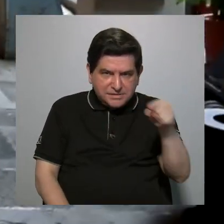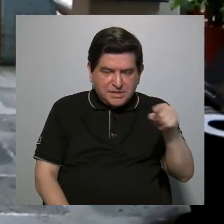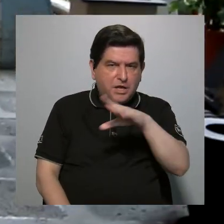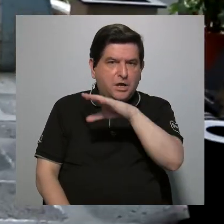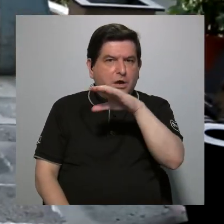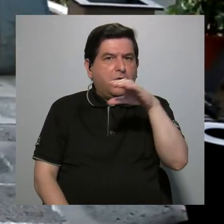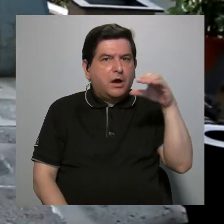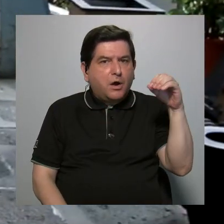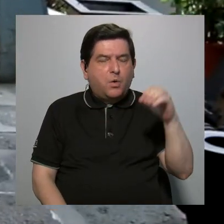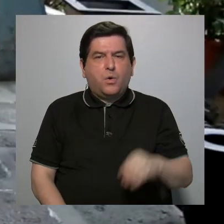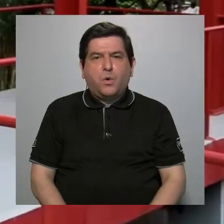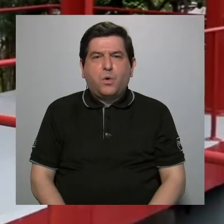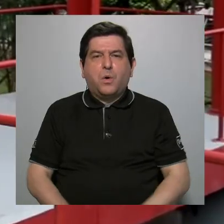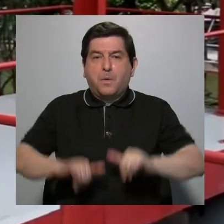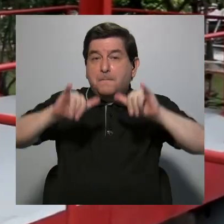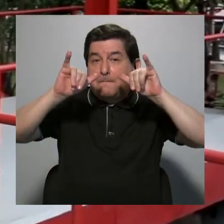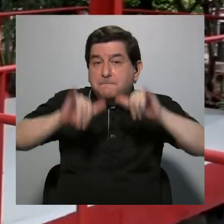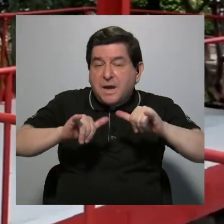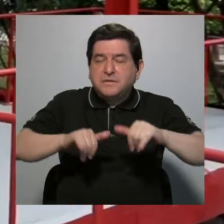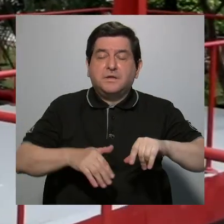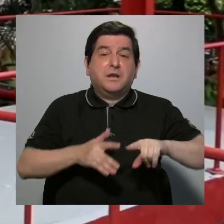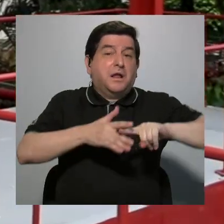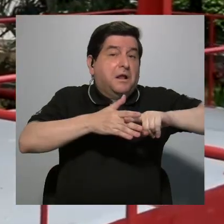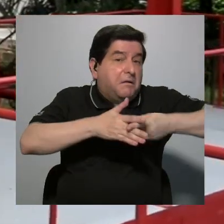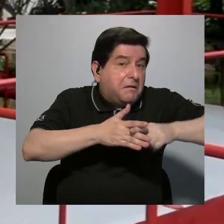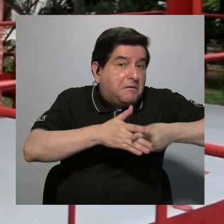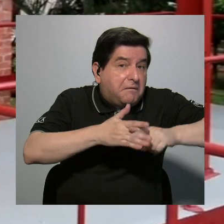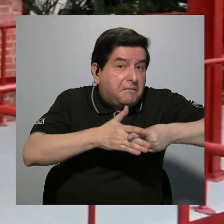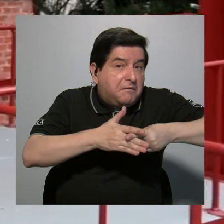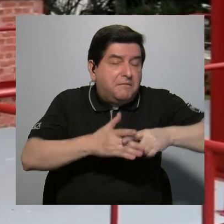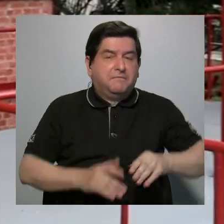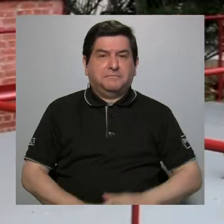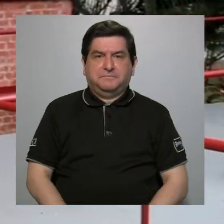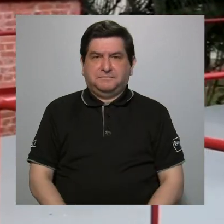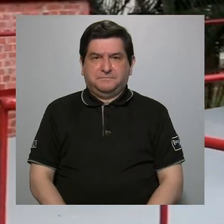que se debía mantener, restaurar.